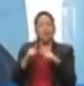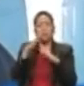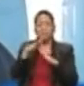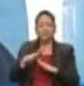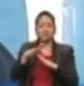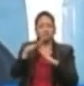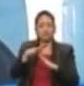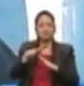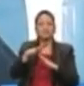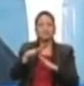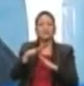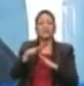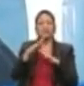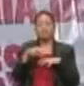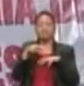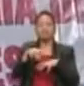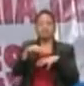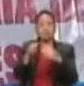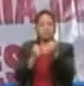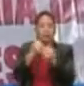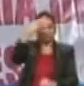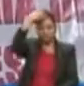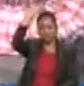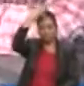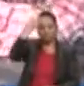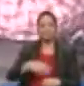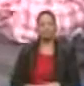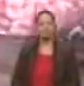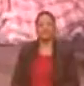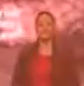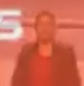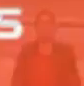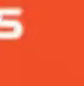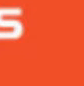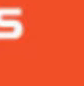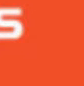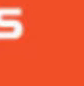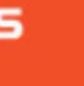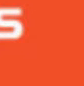pacíficas, pero contundentes. En Quito, Andrea Samaniego, 24 horas.